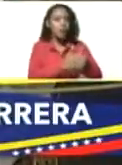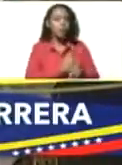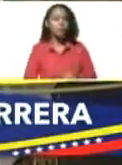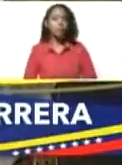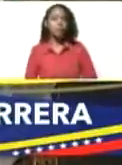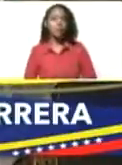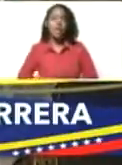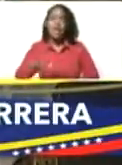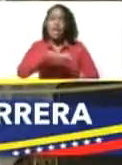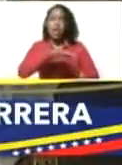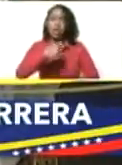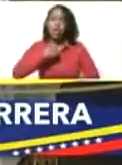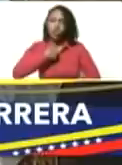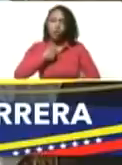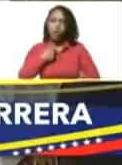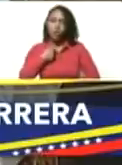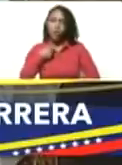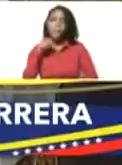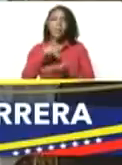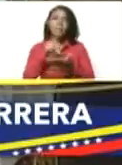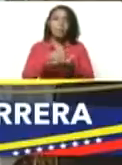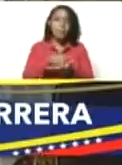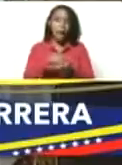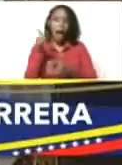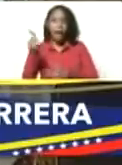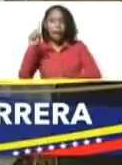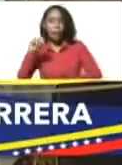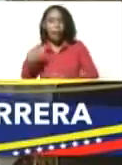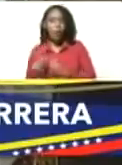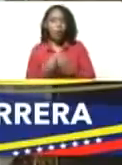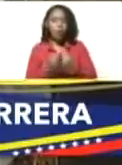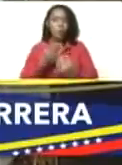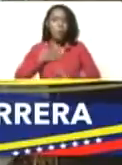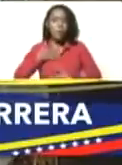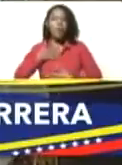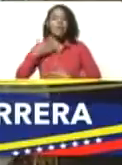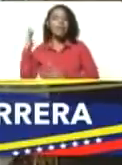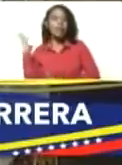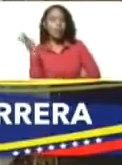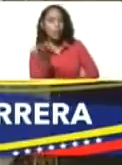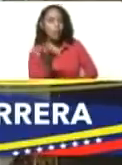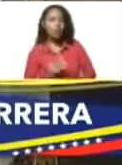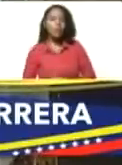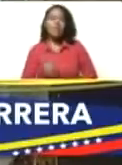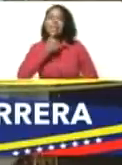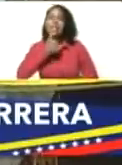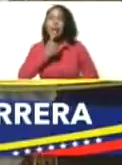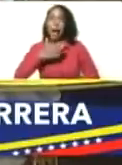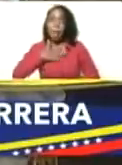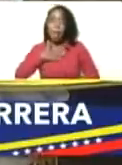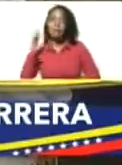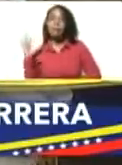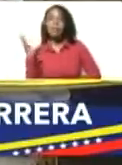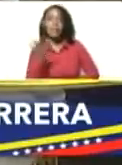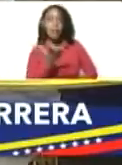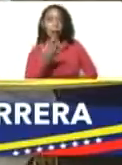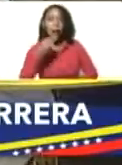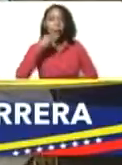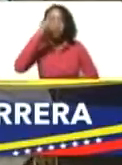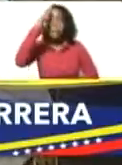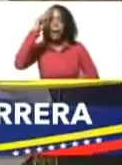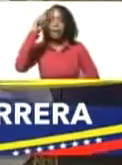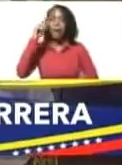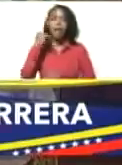Y donde esté yo, allí también estará mi servidor. A quien me sirva, el Padre lo